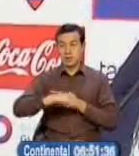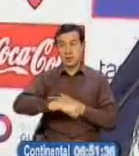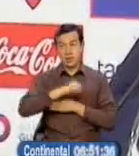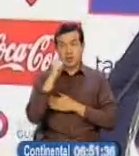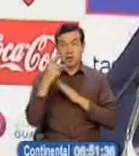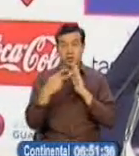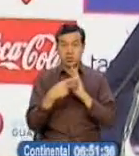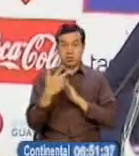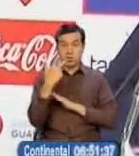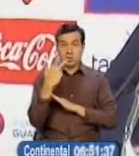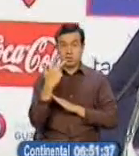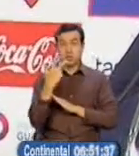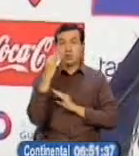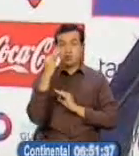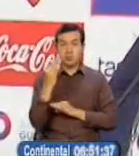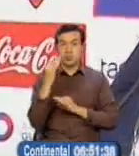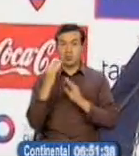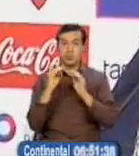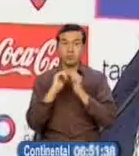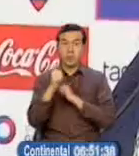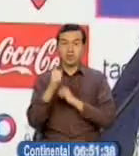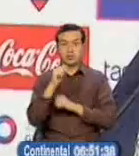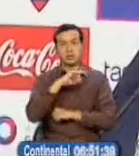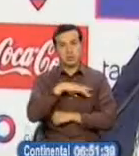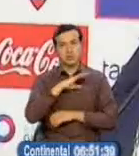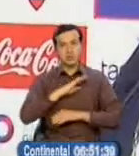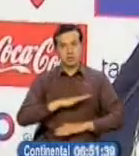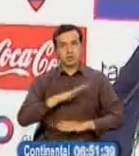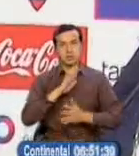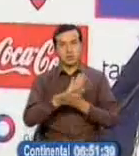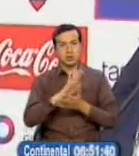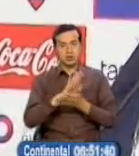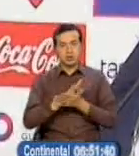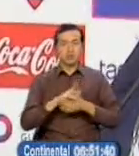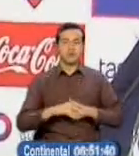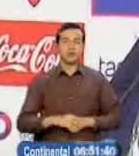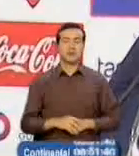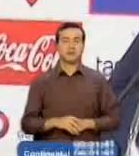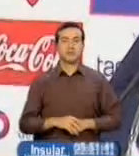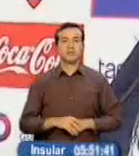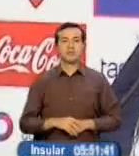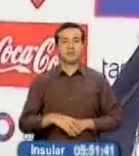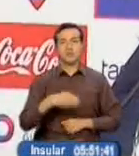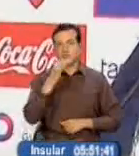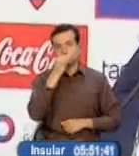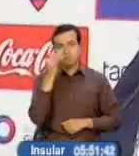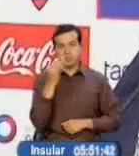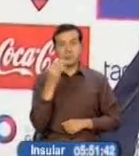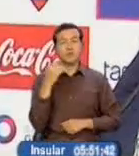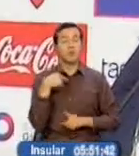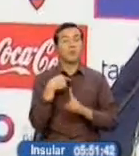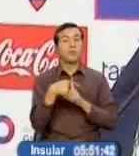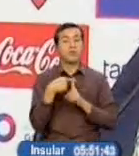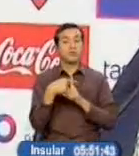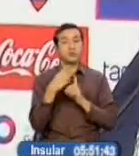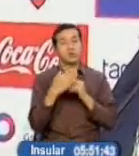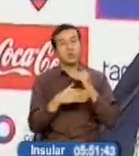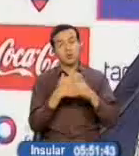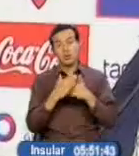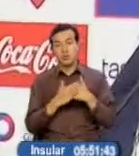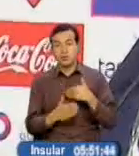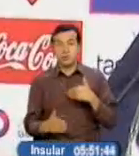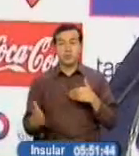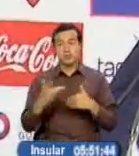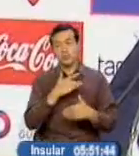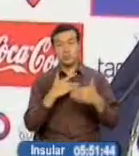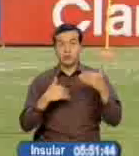partido vamos a ir tranquilos a Chile. Y seguramente sacaremos un resultado positivo allá y bueno, va a ser una